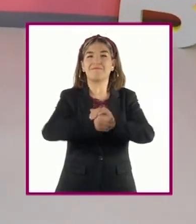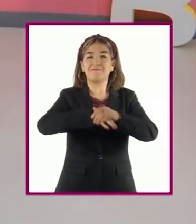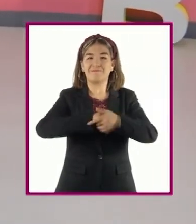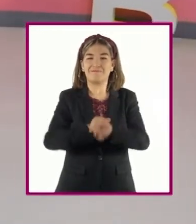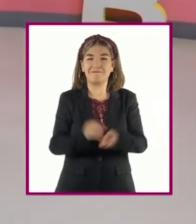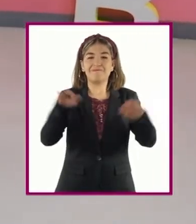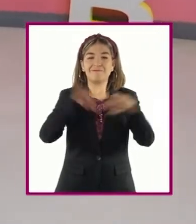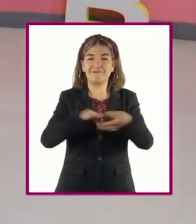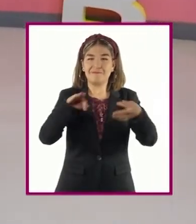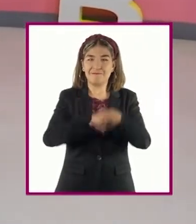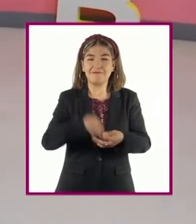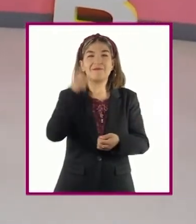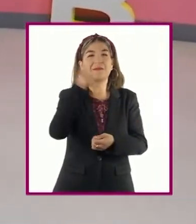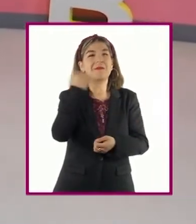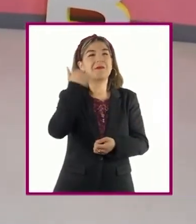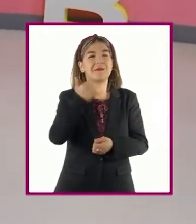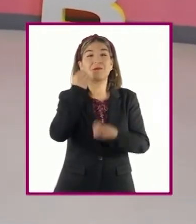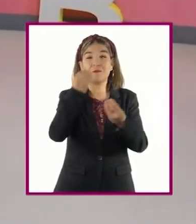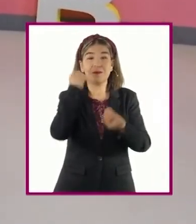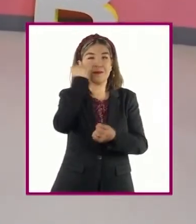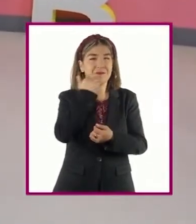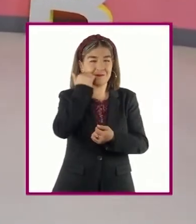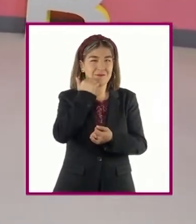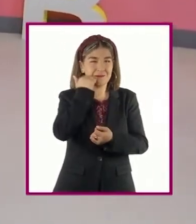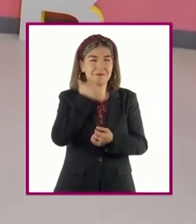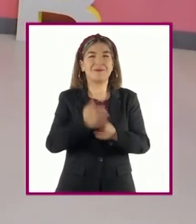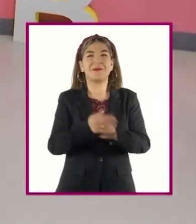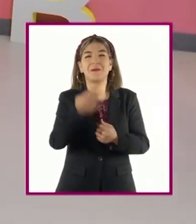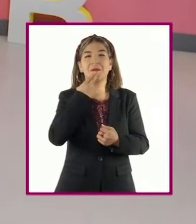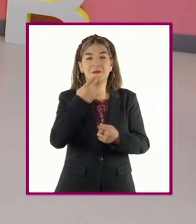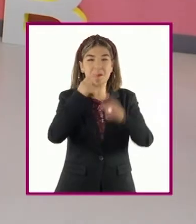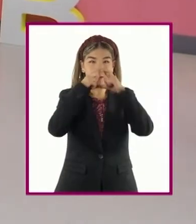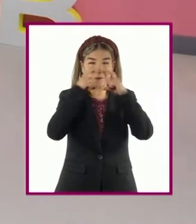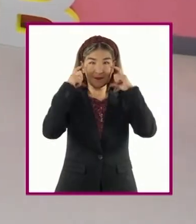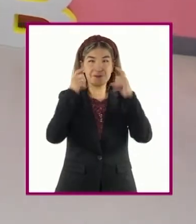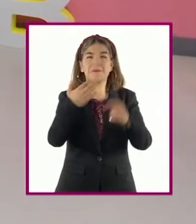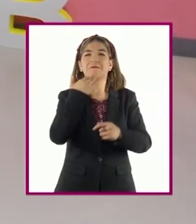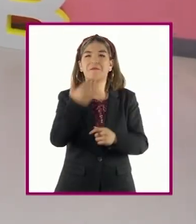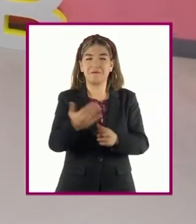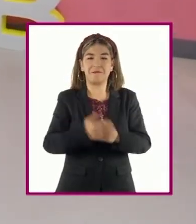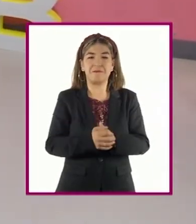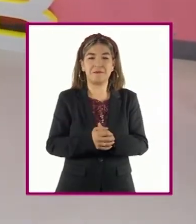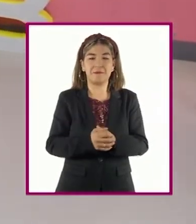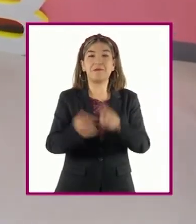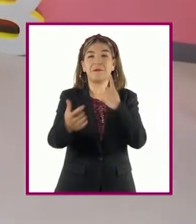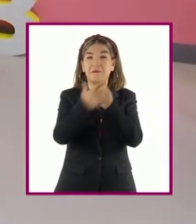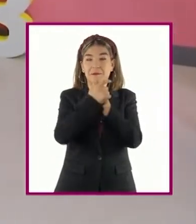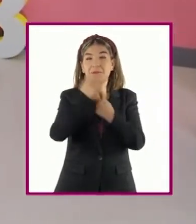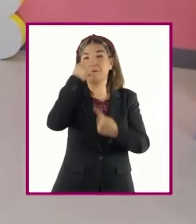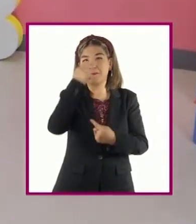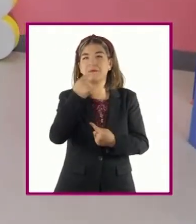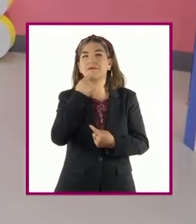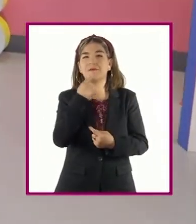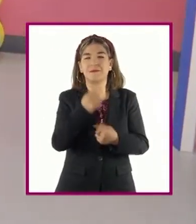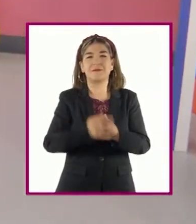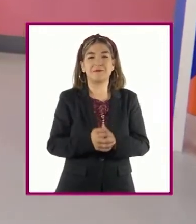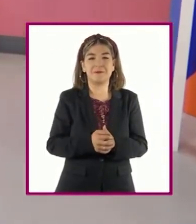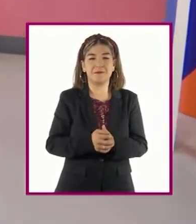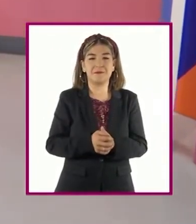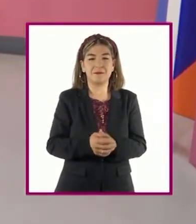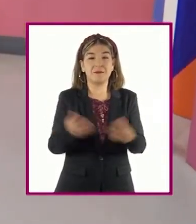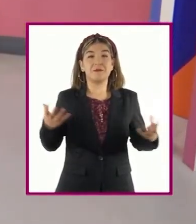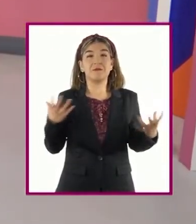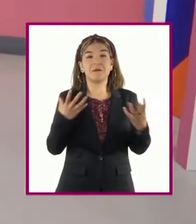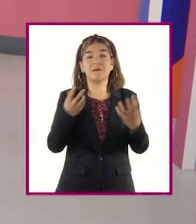frecuentemente nuestras manos con agua y abundante jabón, usando el cubrebocas adecuadamente de forma que proteja nariz y boca,